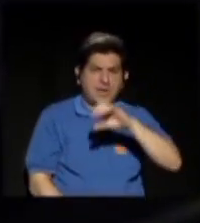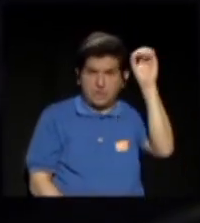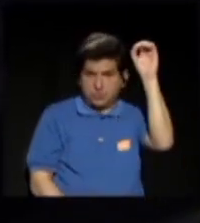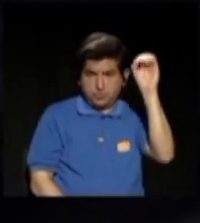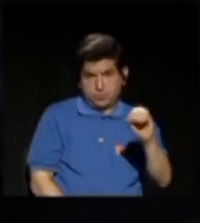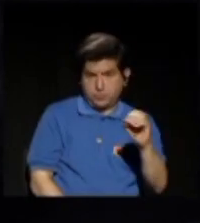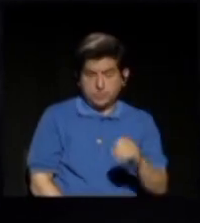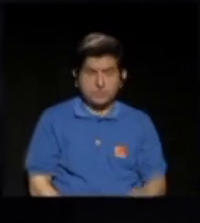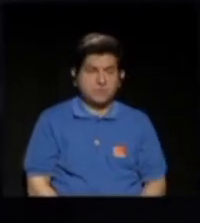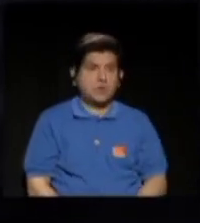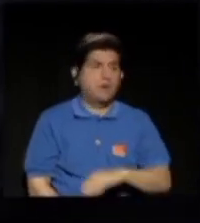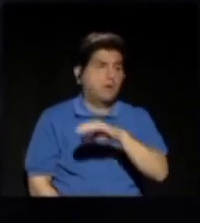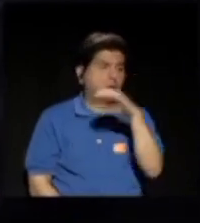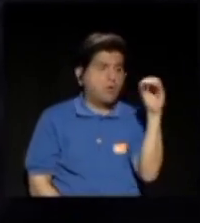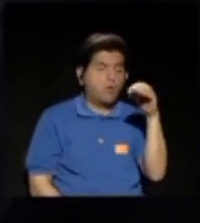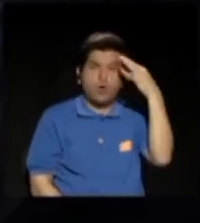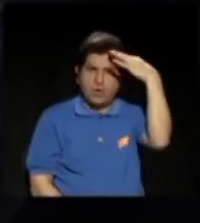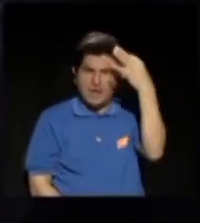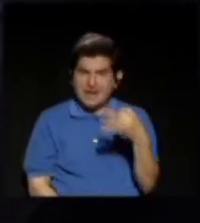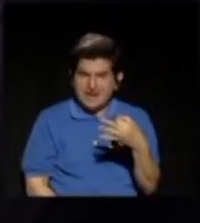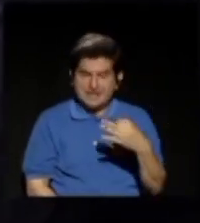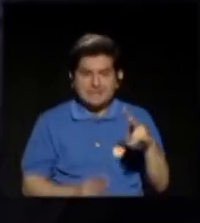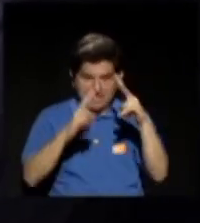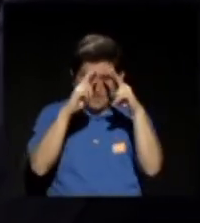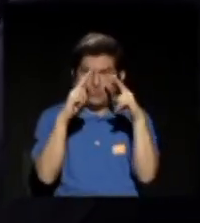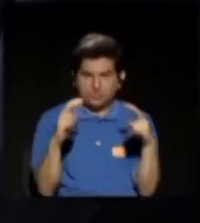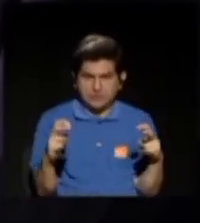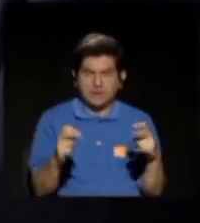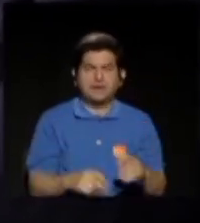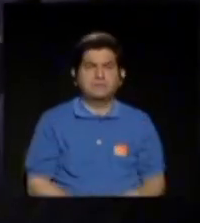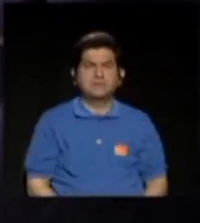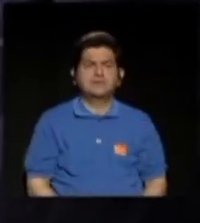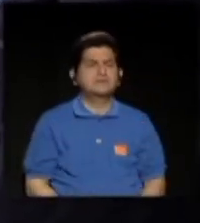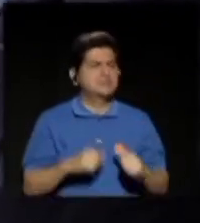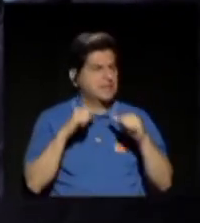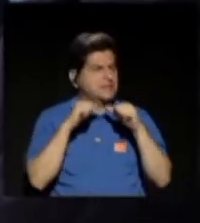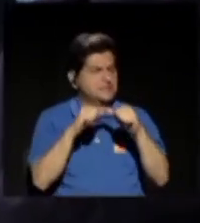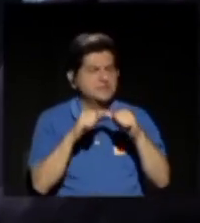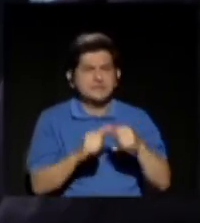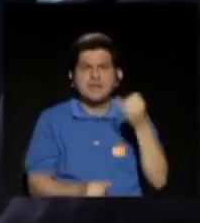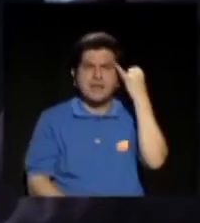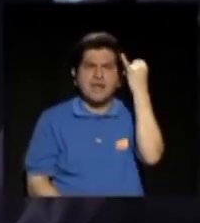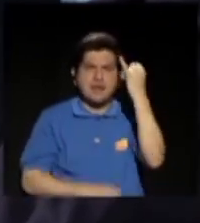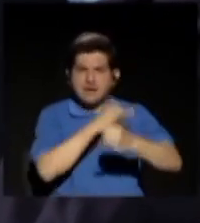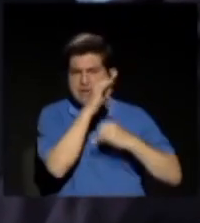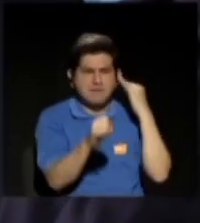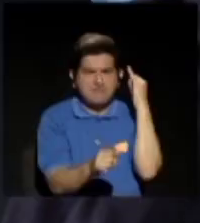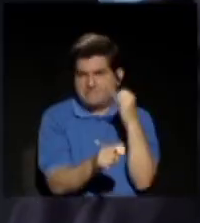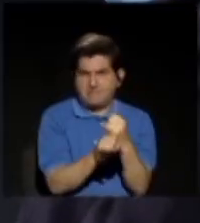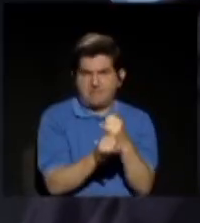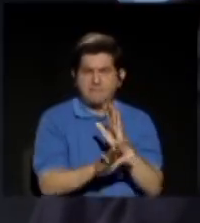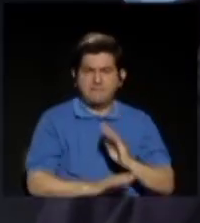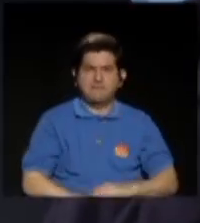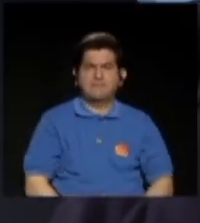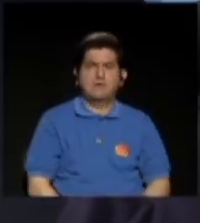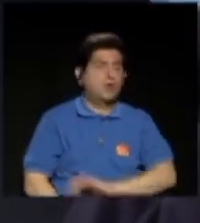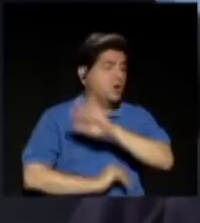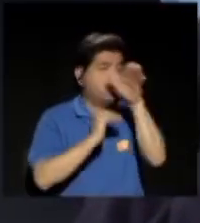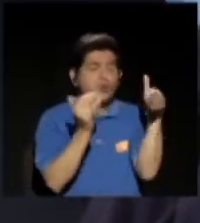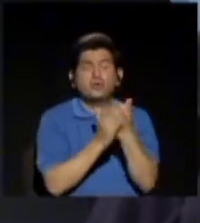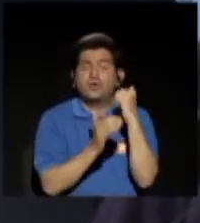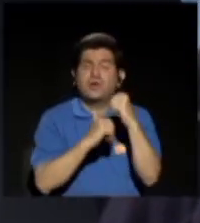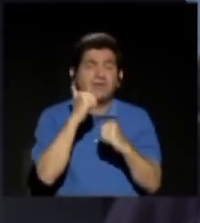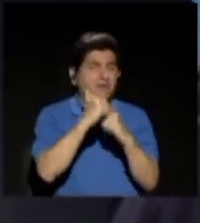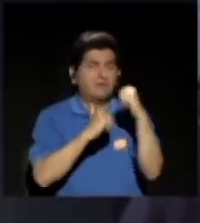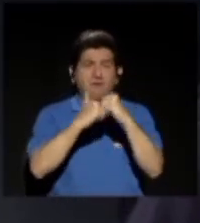porcentajes o estos criterios de corte básicamente siguen lineamientos internacionales y toda la